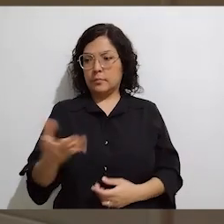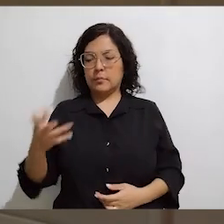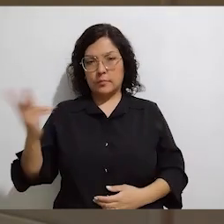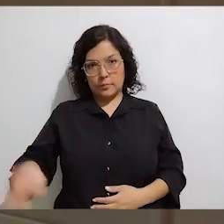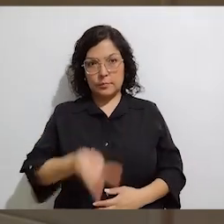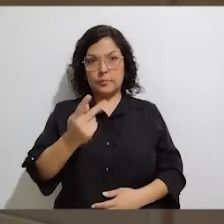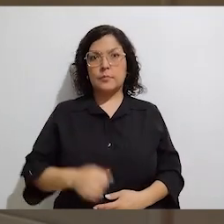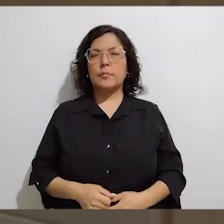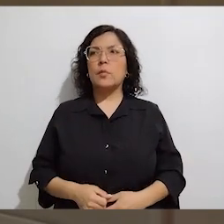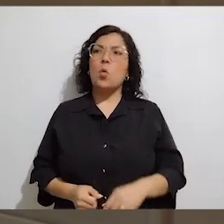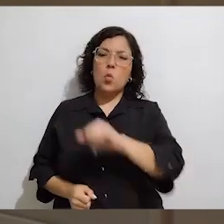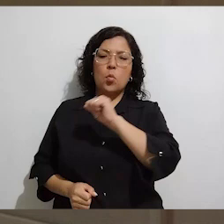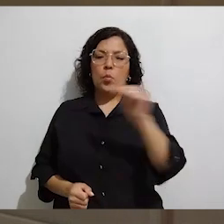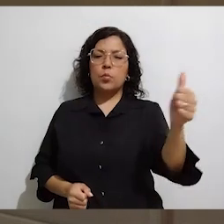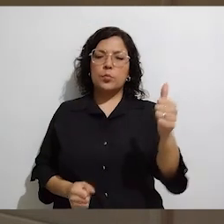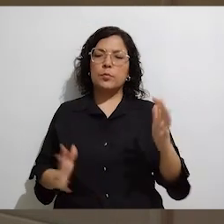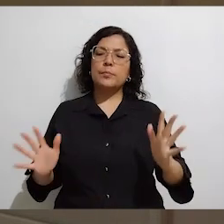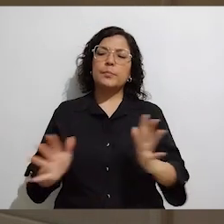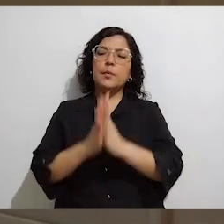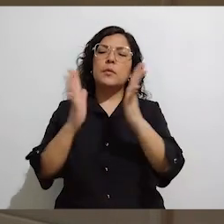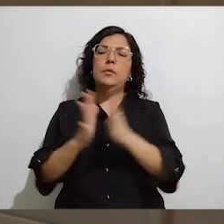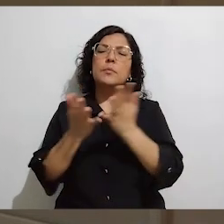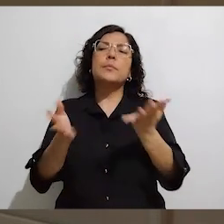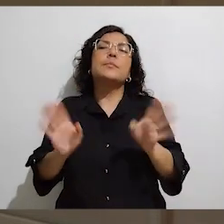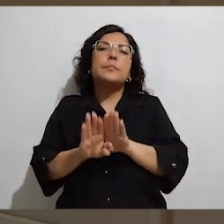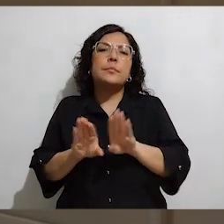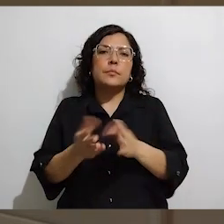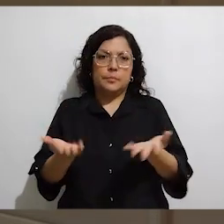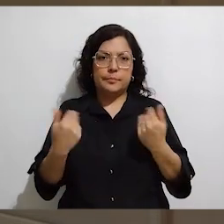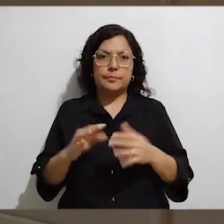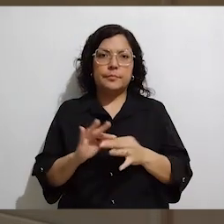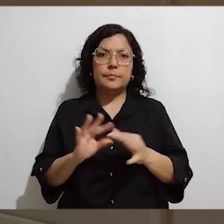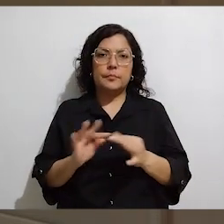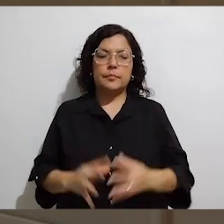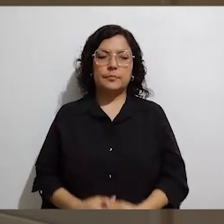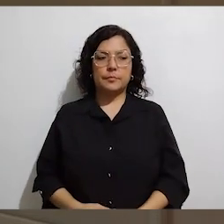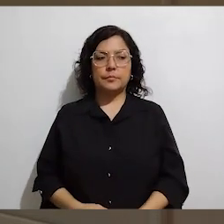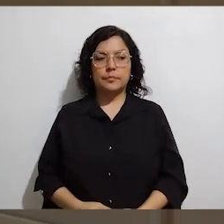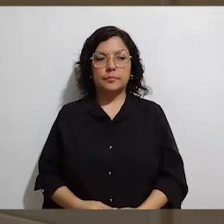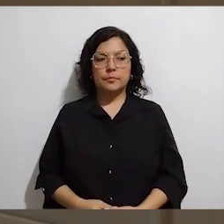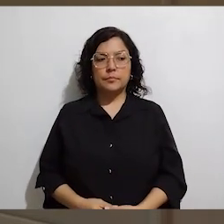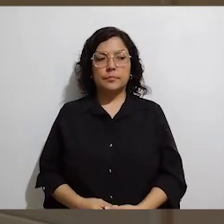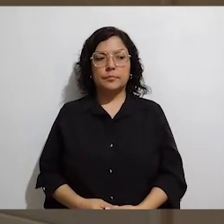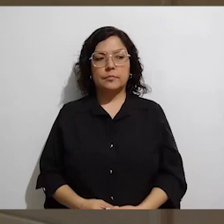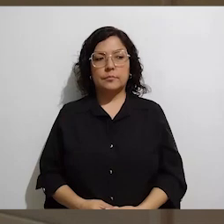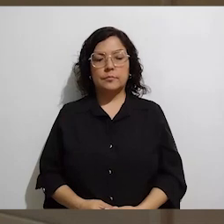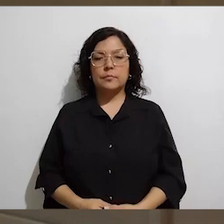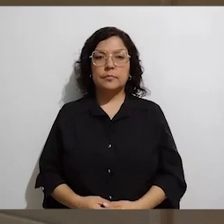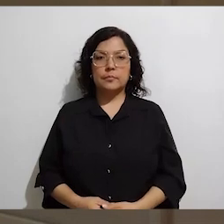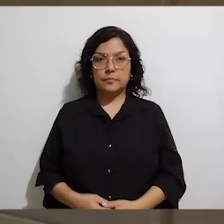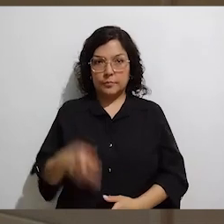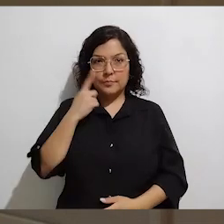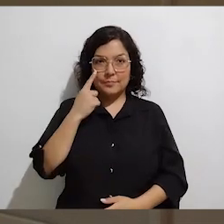otros instrumentos de participación ciudadana había que pudiera comentarse. Y déjenles digo que hay algunos muy interesantes.